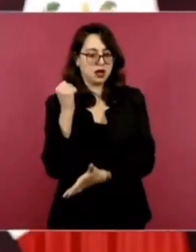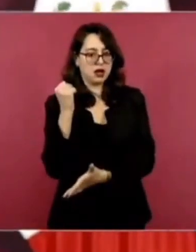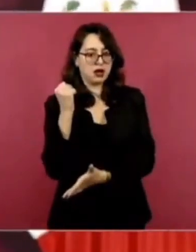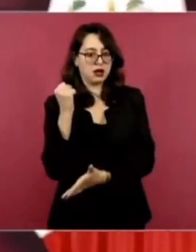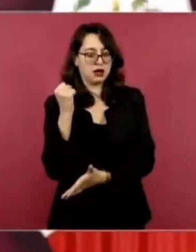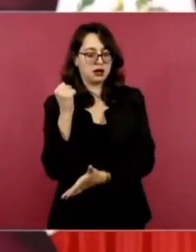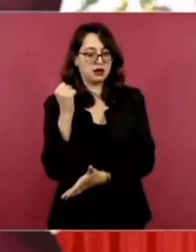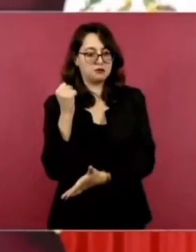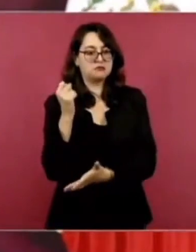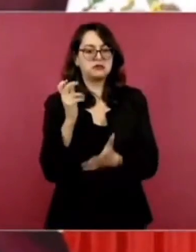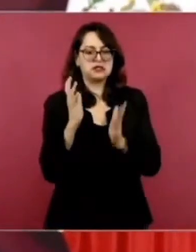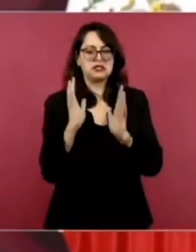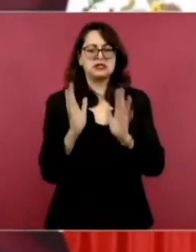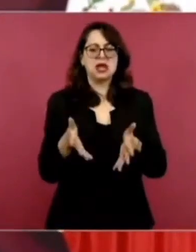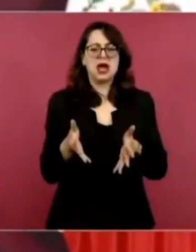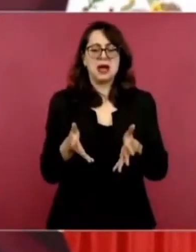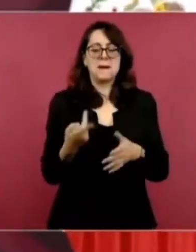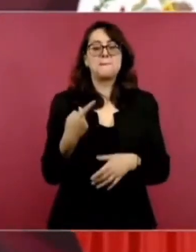no han